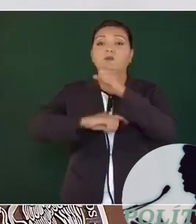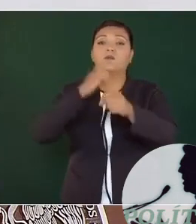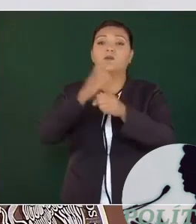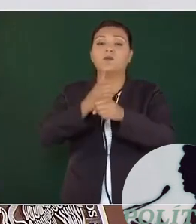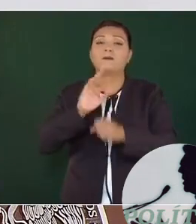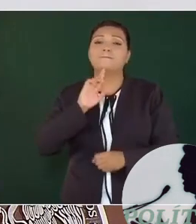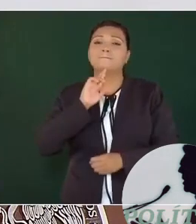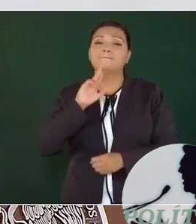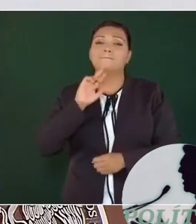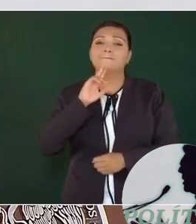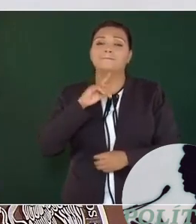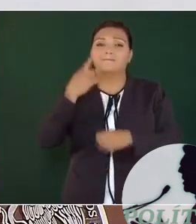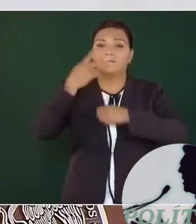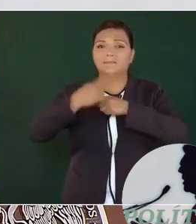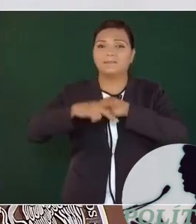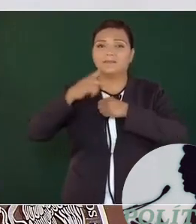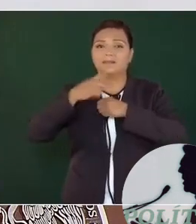de mejorar